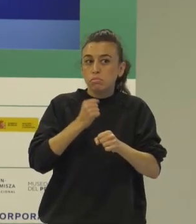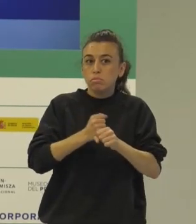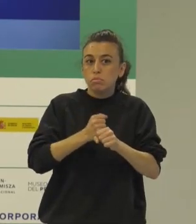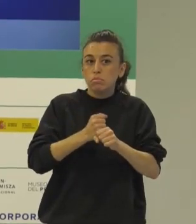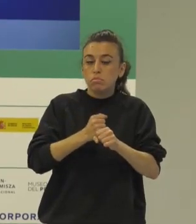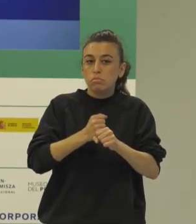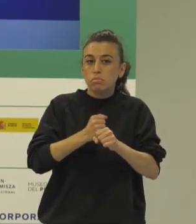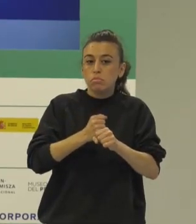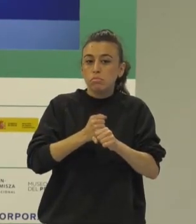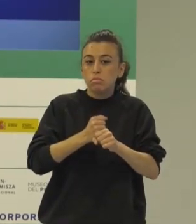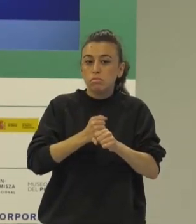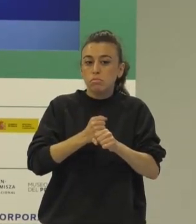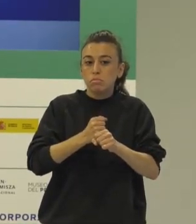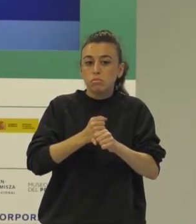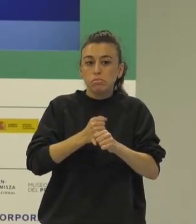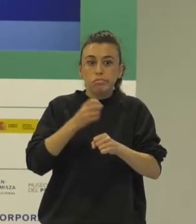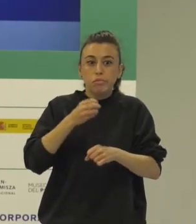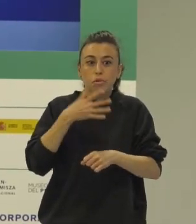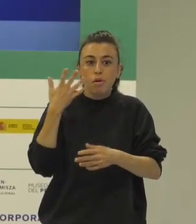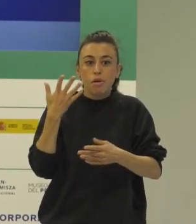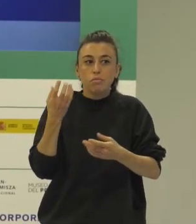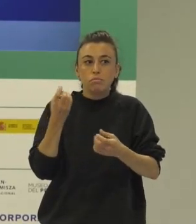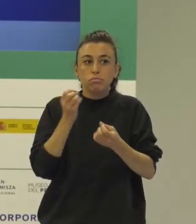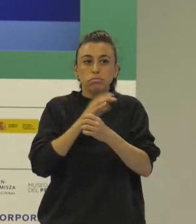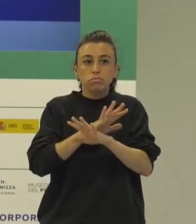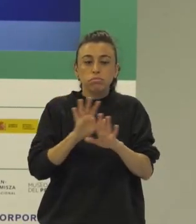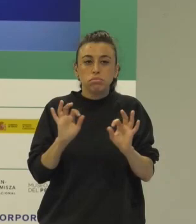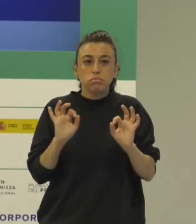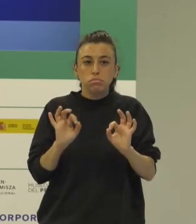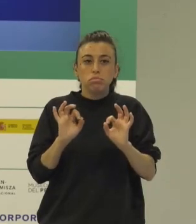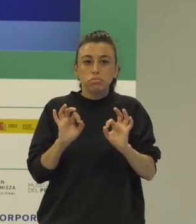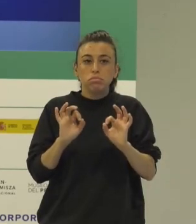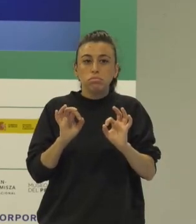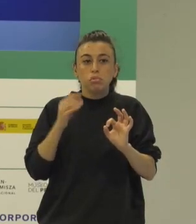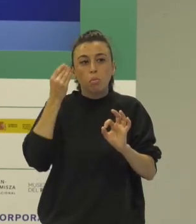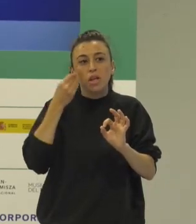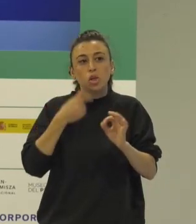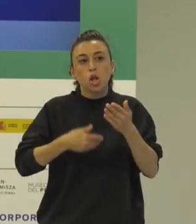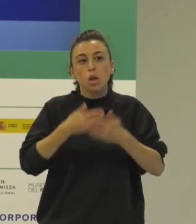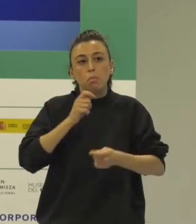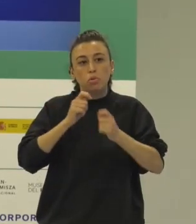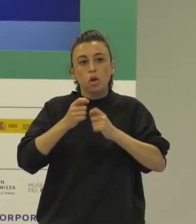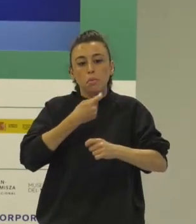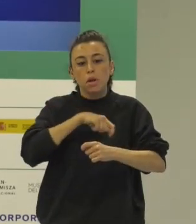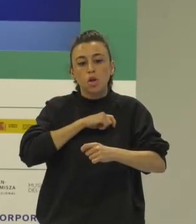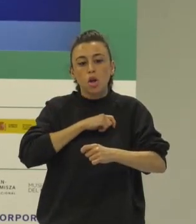es un paraíso realmente. Yo creo que el periodismo español pues tiene eso, tiene libertad,